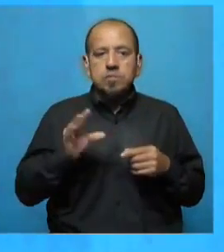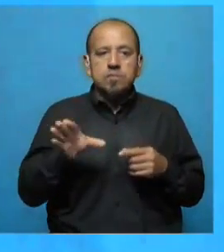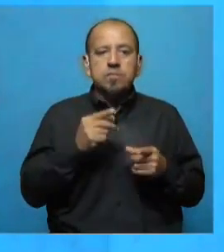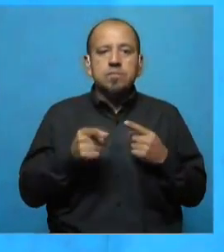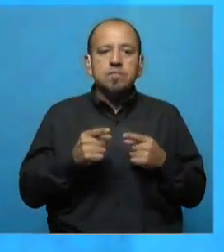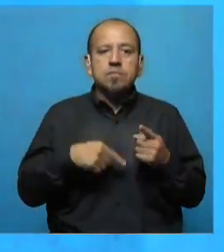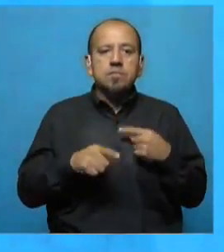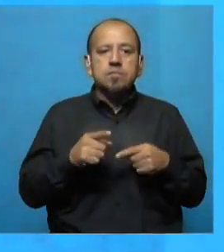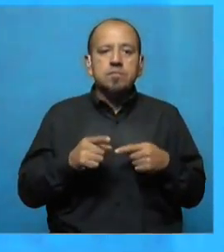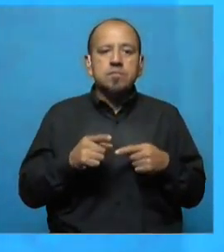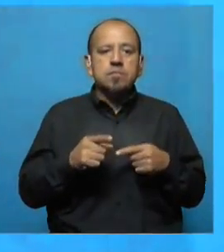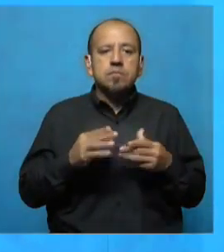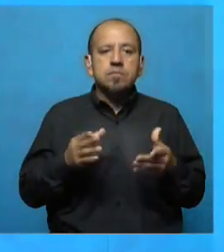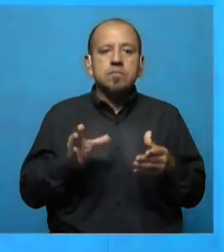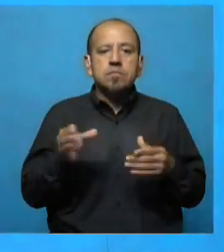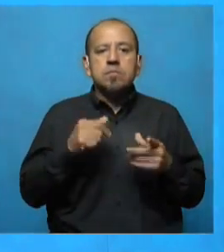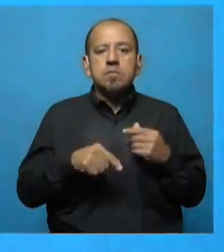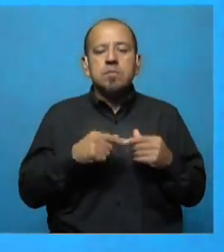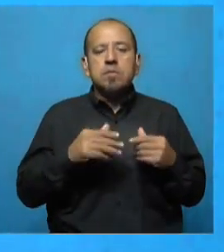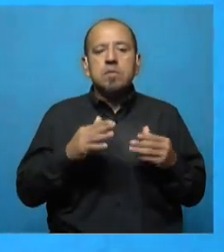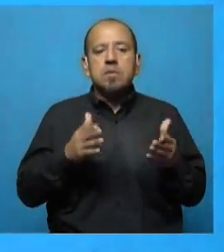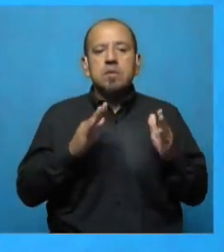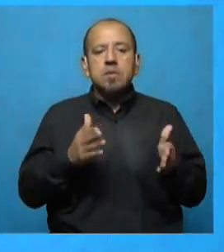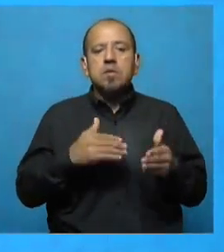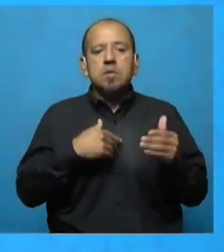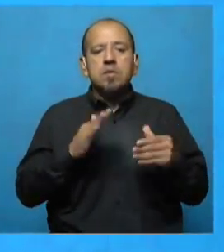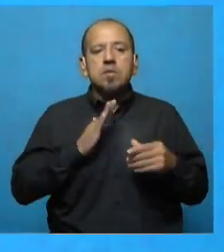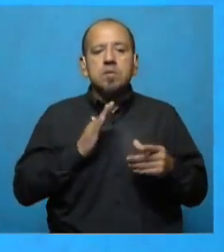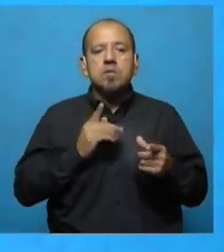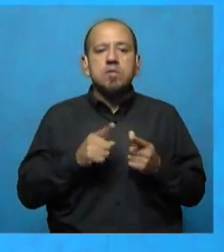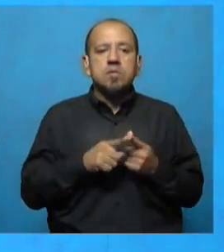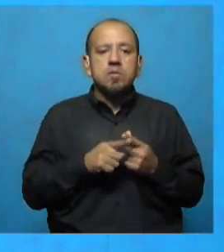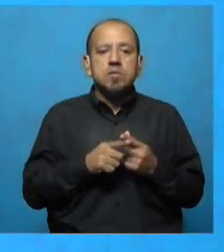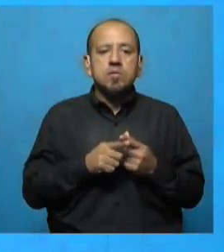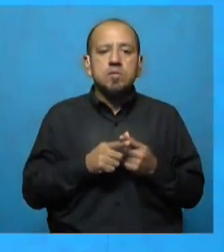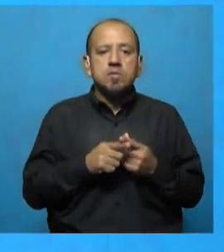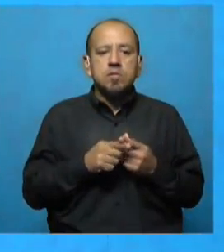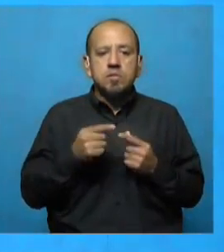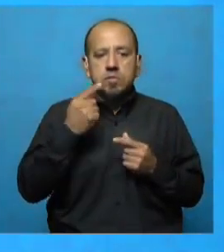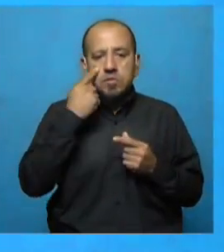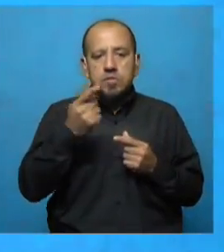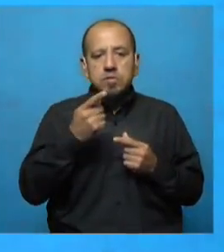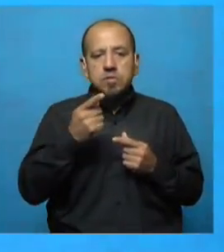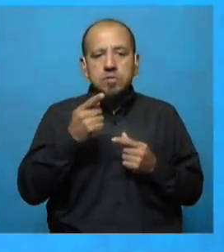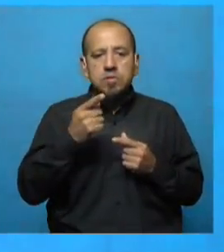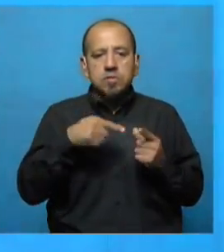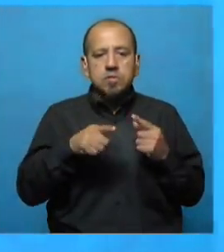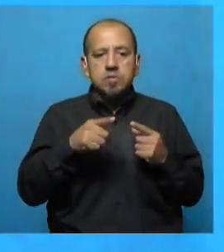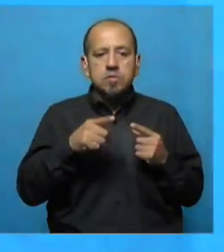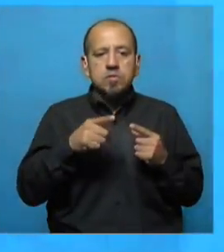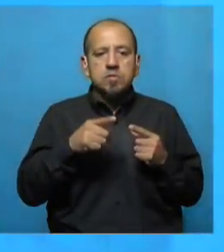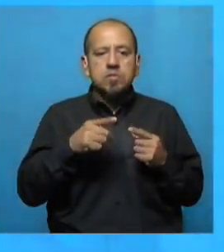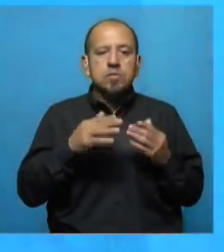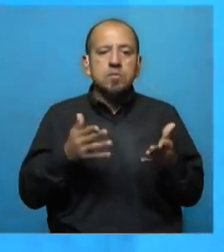te huele a la cabeza todo lo que pasa en el cuerpo de la mujer es genial este y ver crecer un bebé Estás al lado